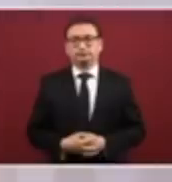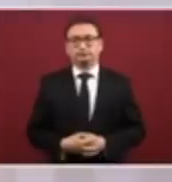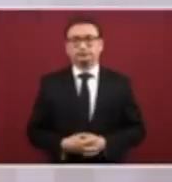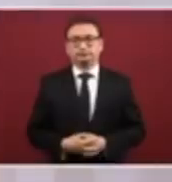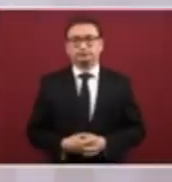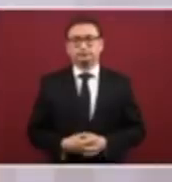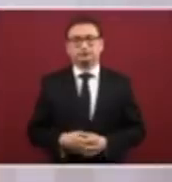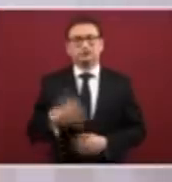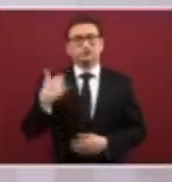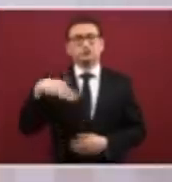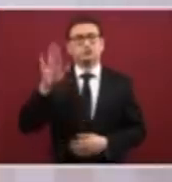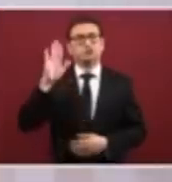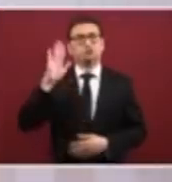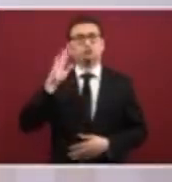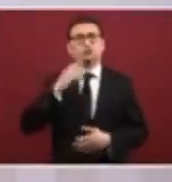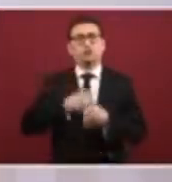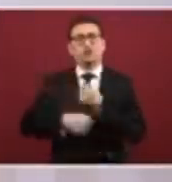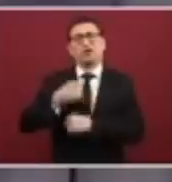desde hace años,